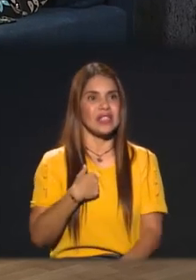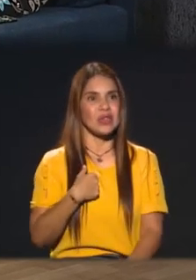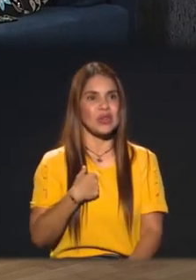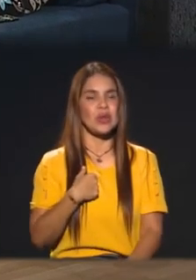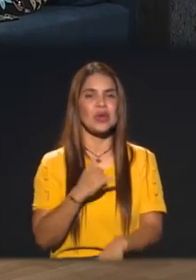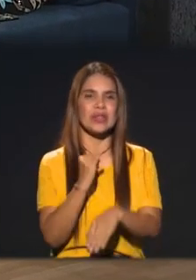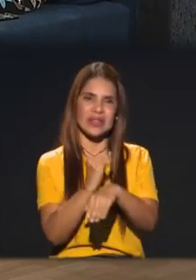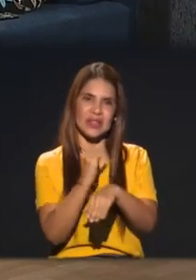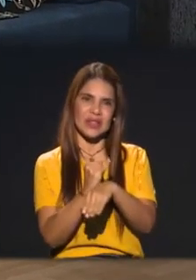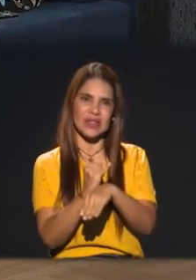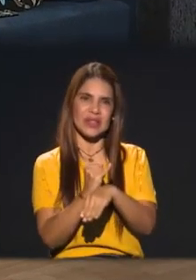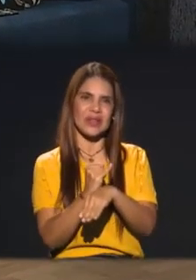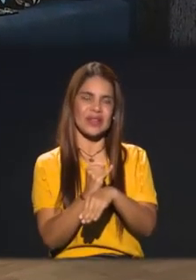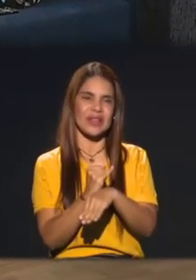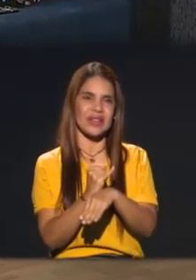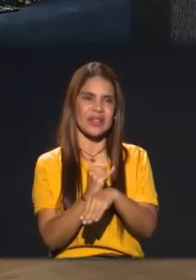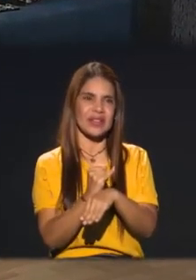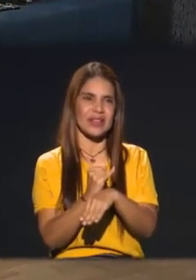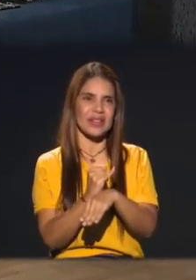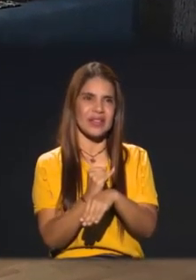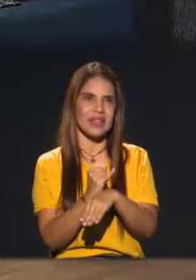la institución educativa